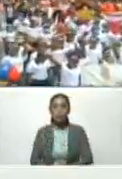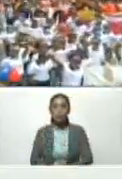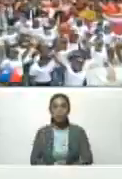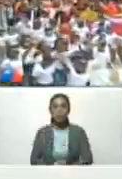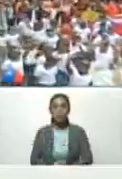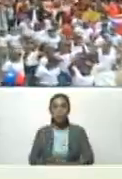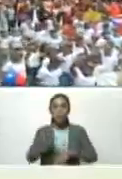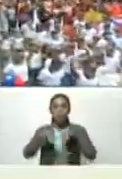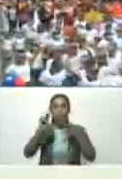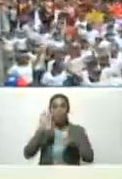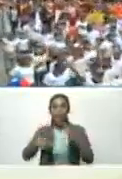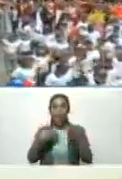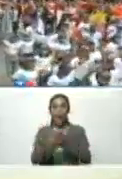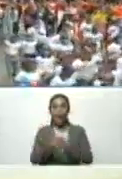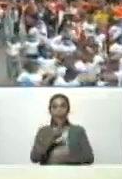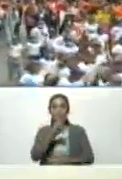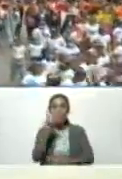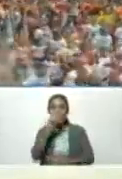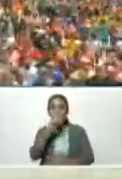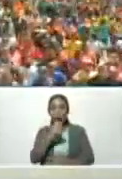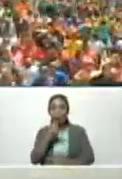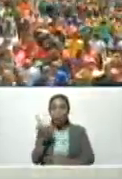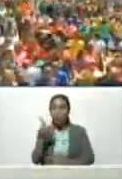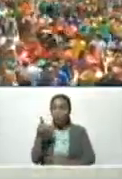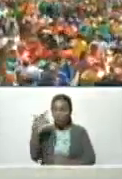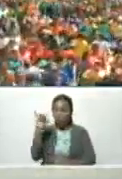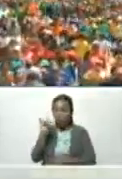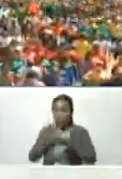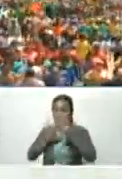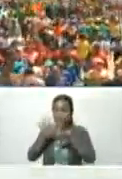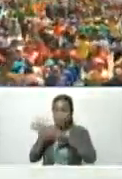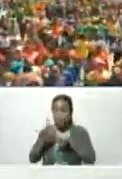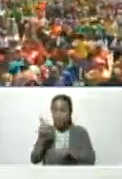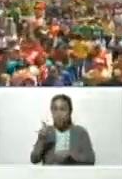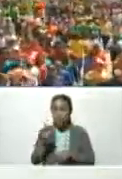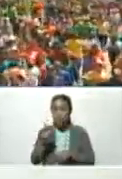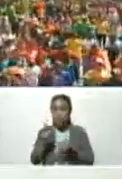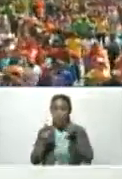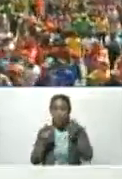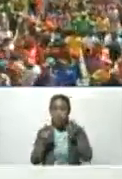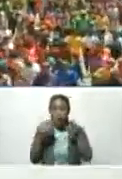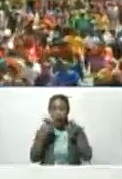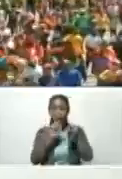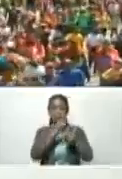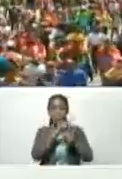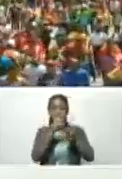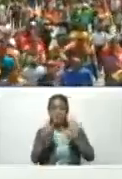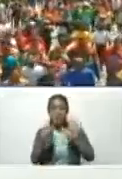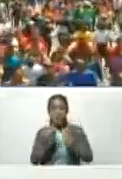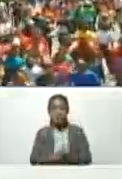De 12 a 20 años. Tú tienes 15. Tú tienes 16.